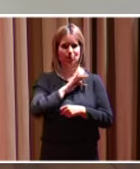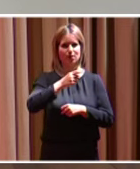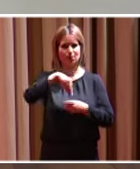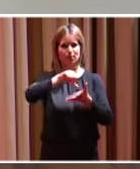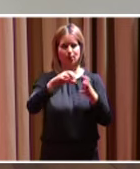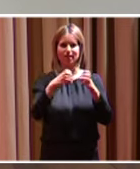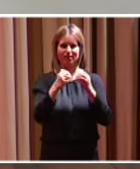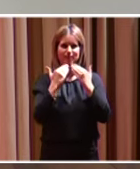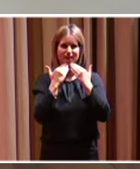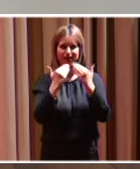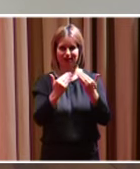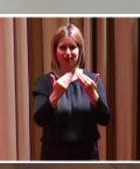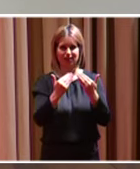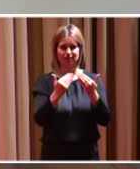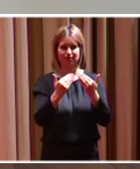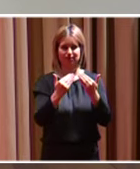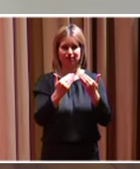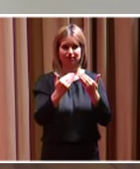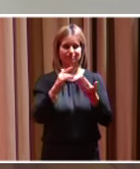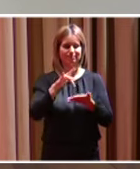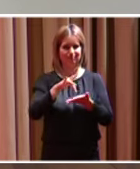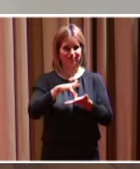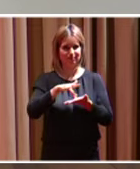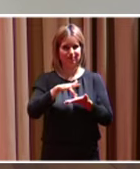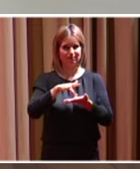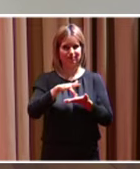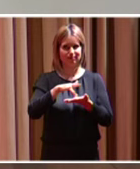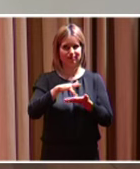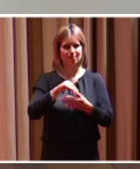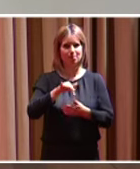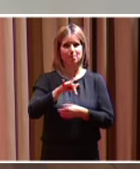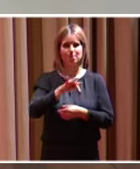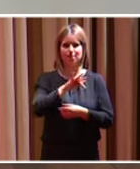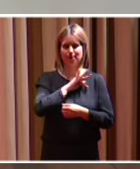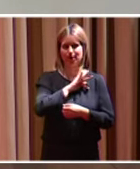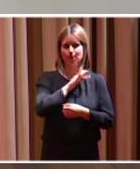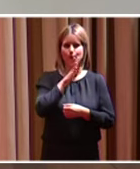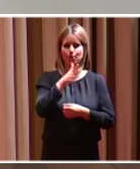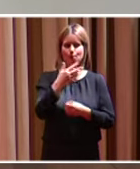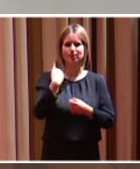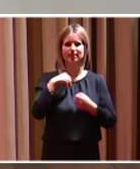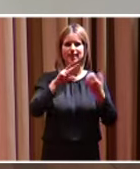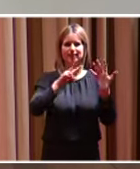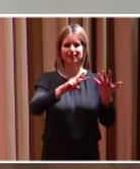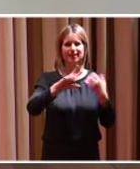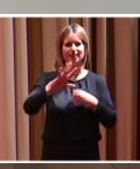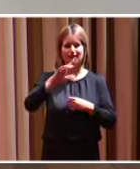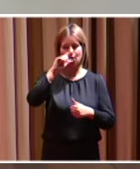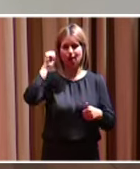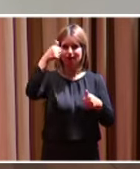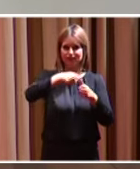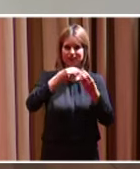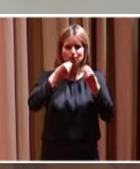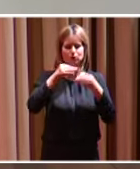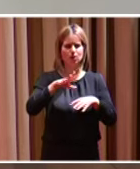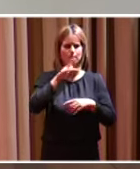de nuestra ciudad que nos hayan premiado por nuestros 75 años de historia,